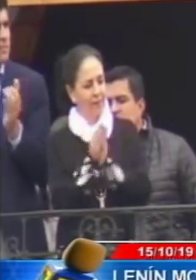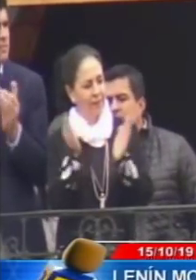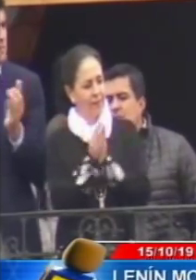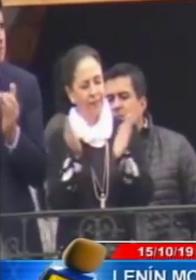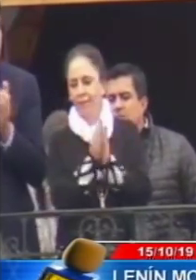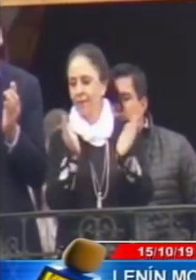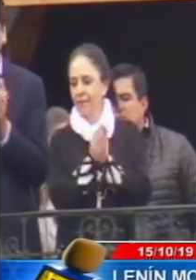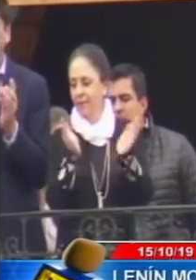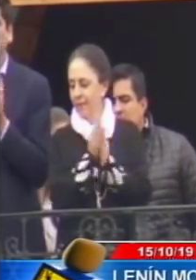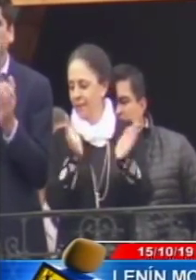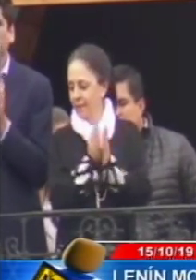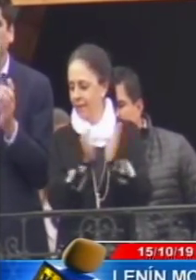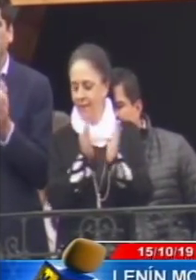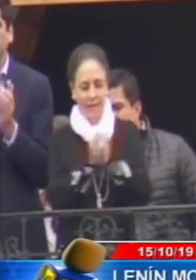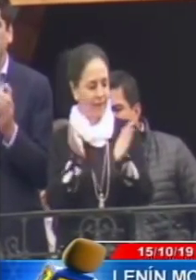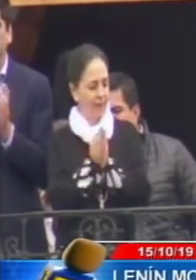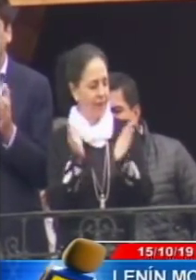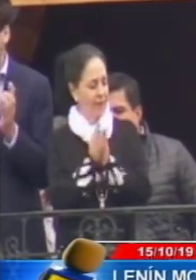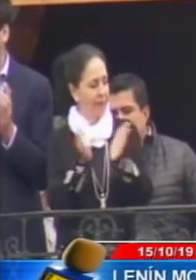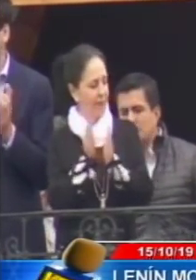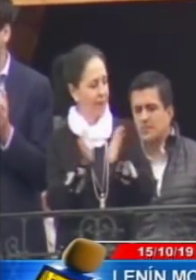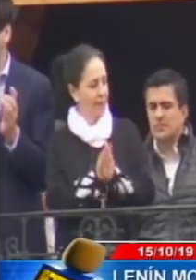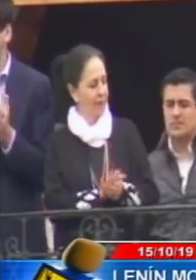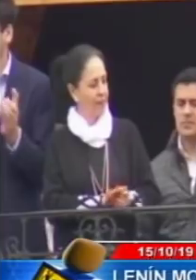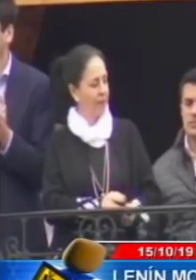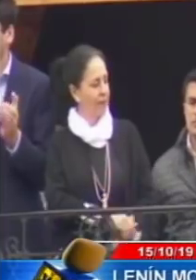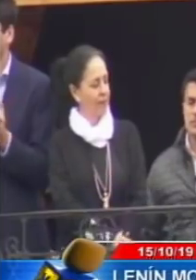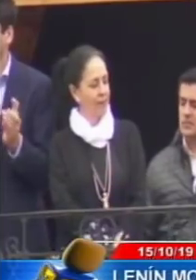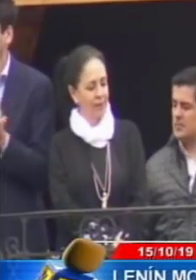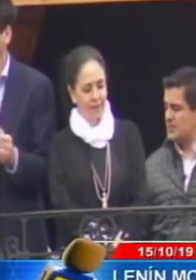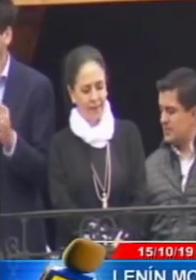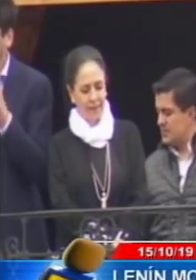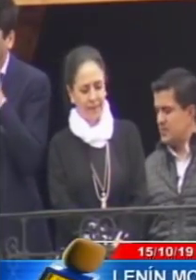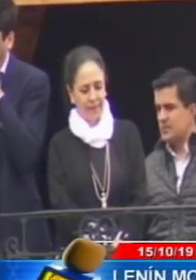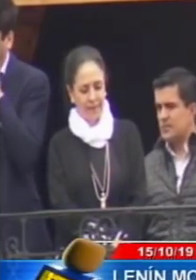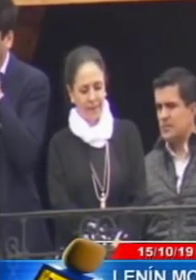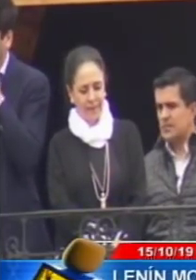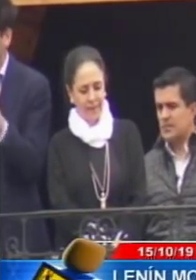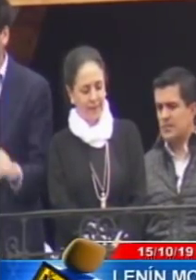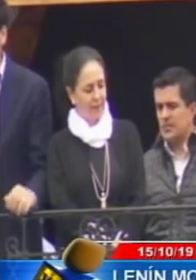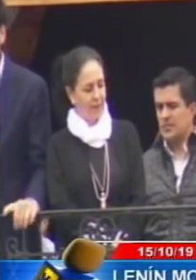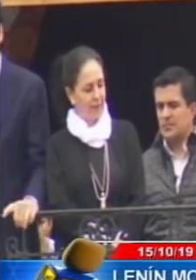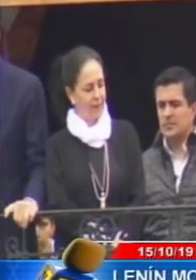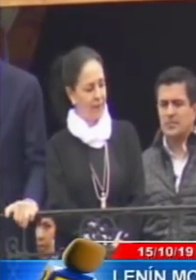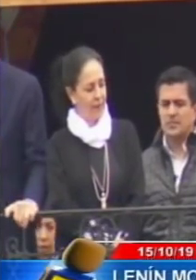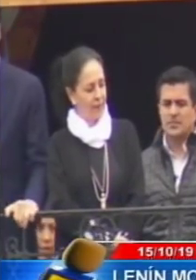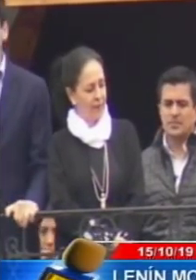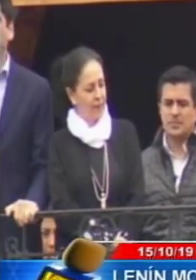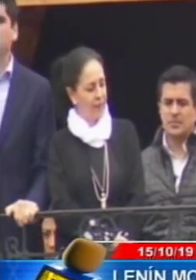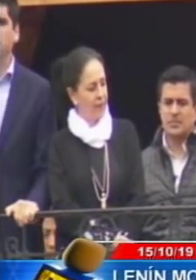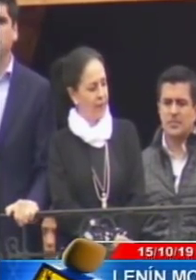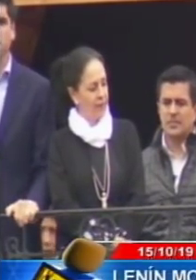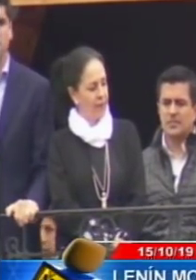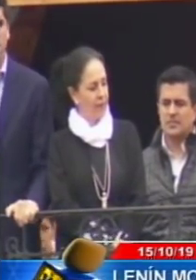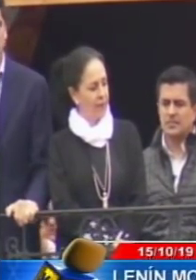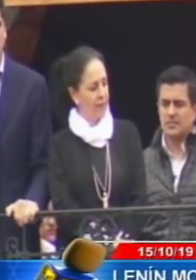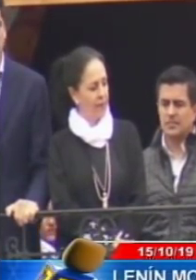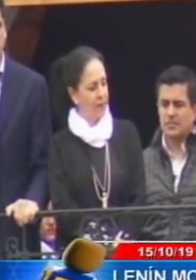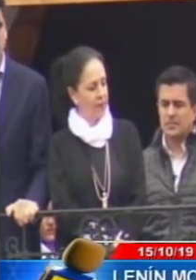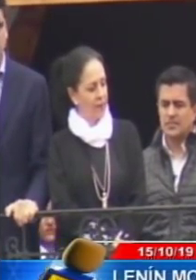para ese momento sí poder mejorar esas condiciones del primer decreto.